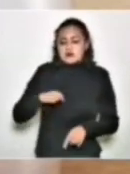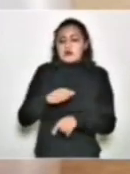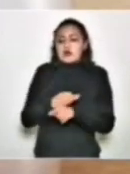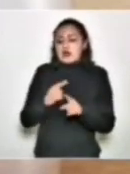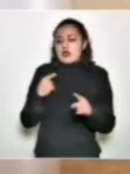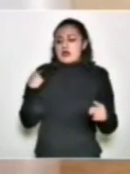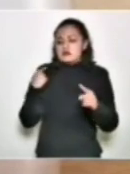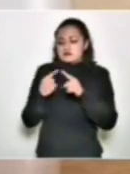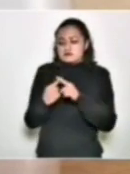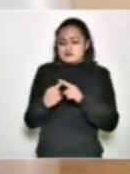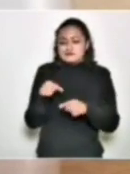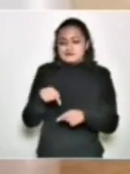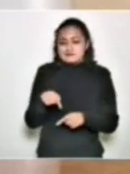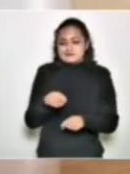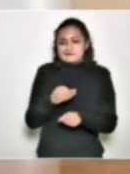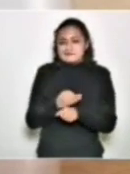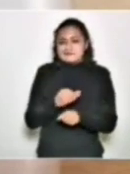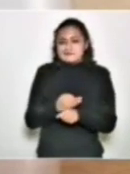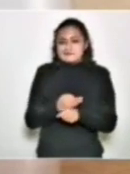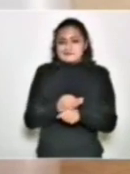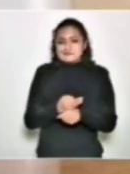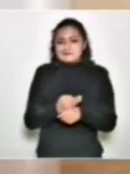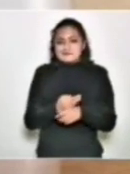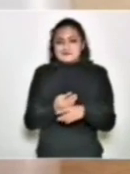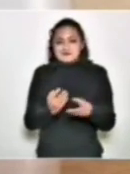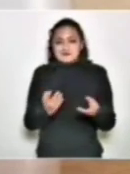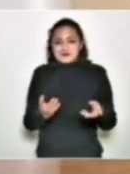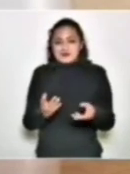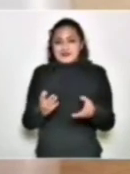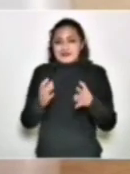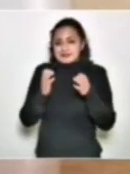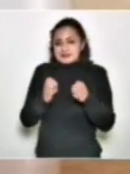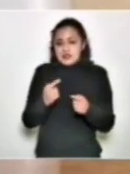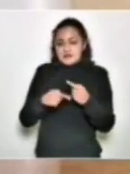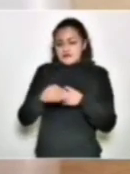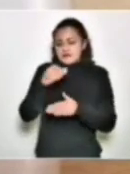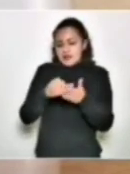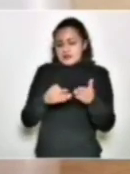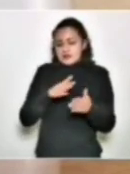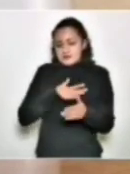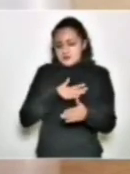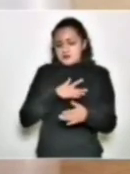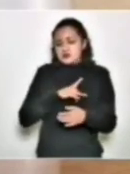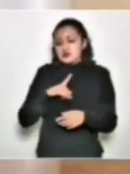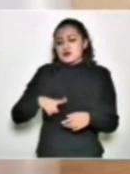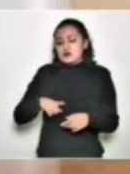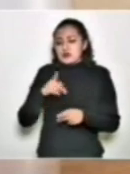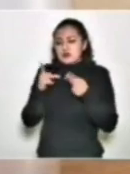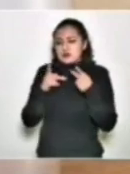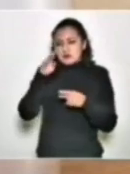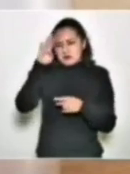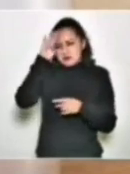ejercido en el periodo que está en curso.